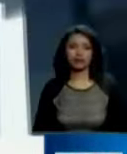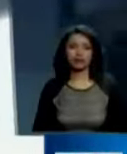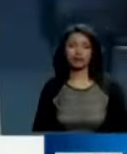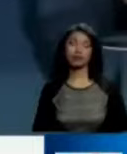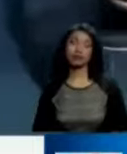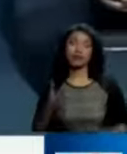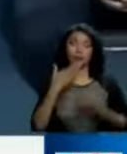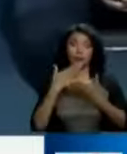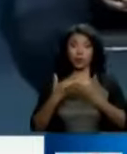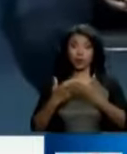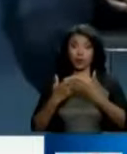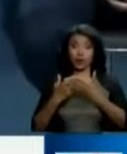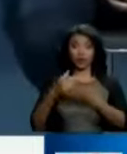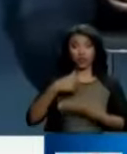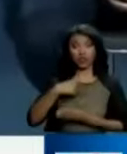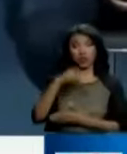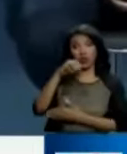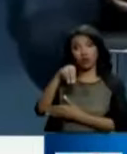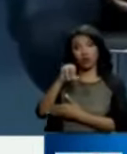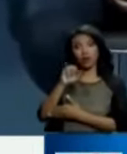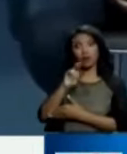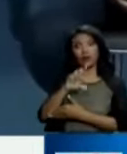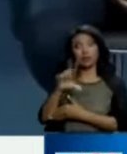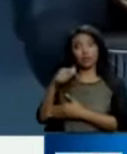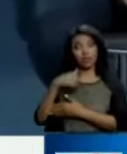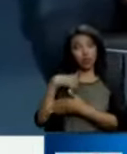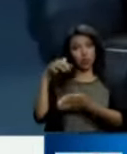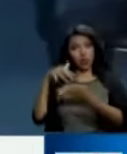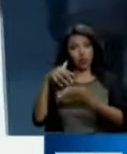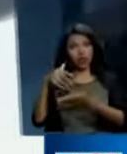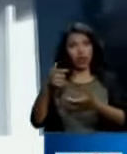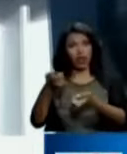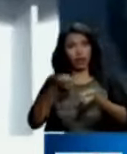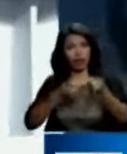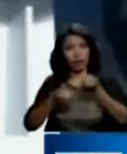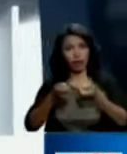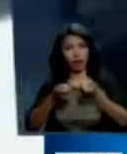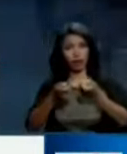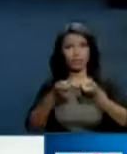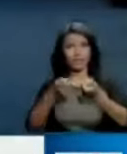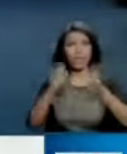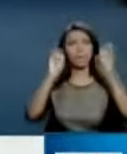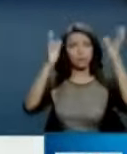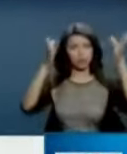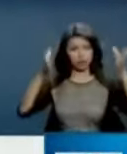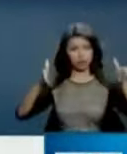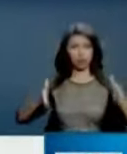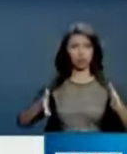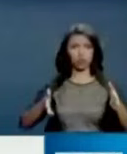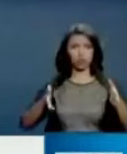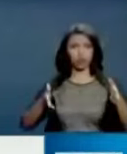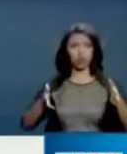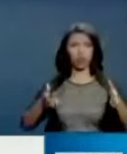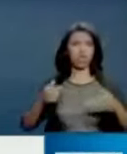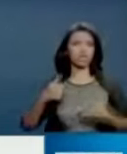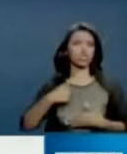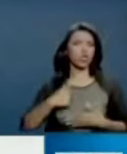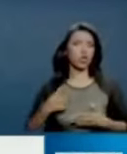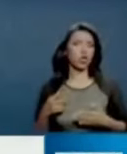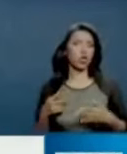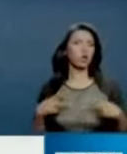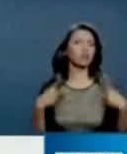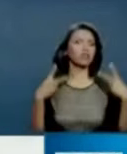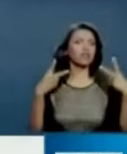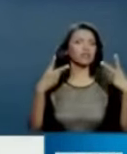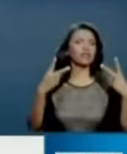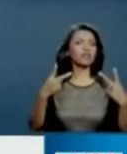que compre medicamentos, no por la licitación lote mayoritario, sino que compre al detalle. Es una forma de saquear los recursos de la Caja del